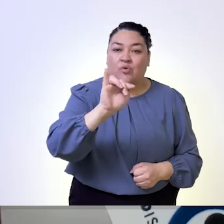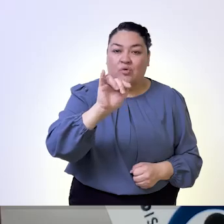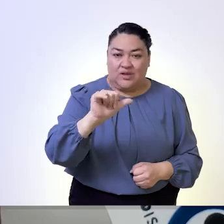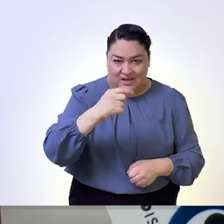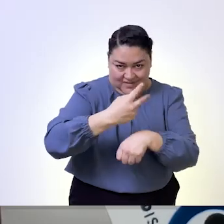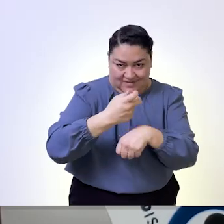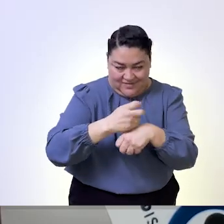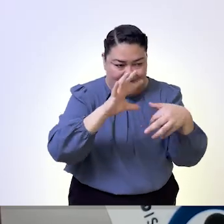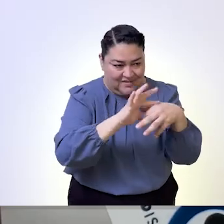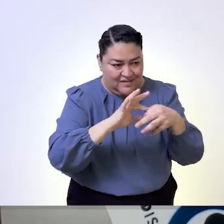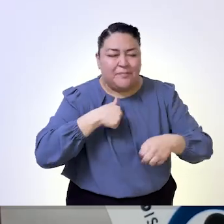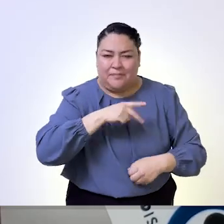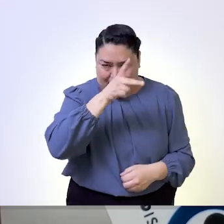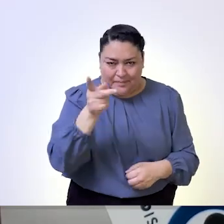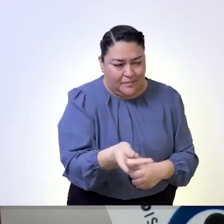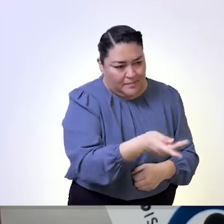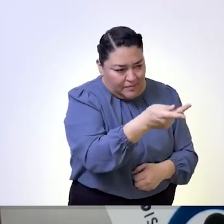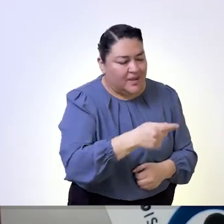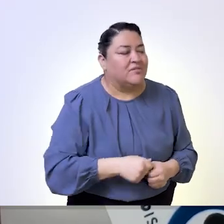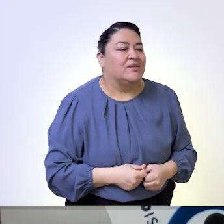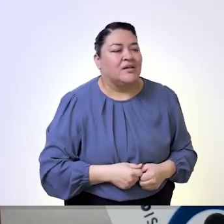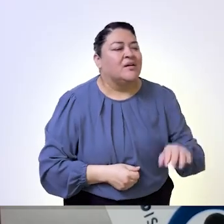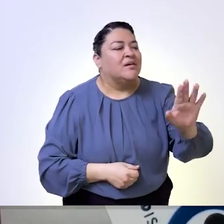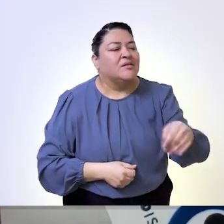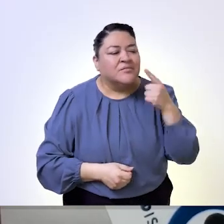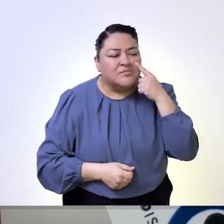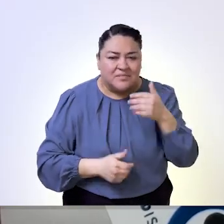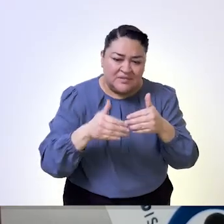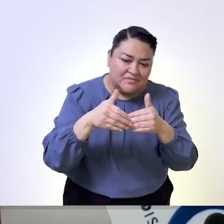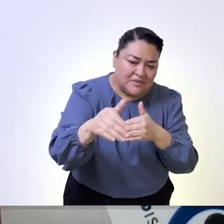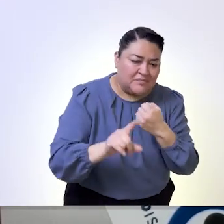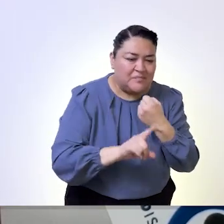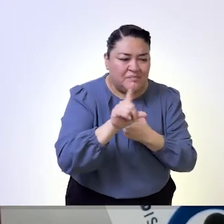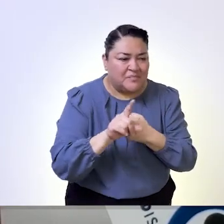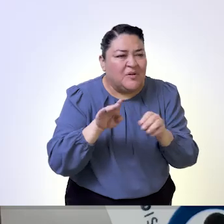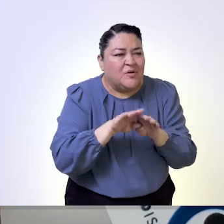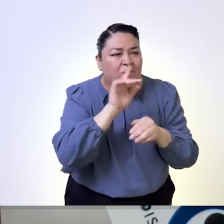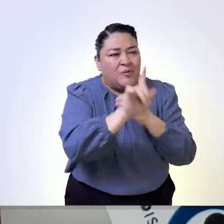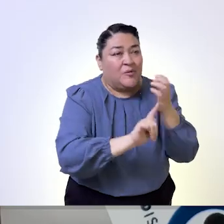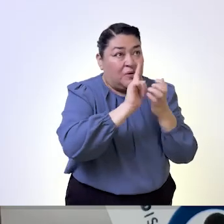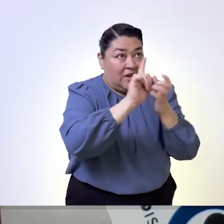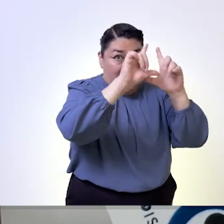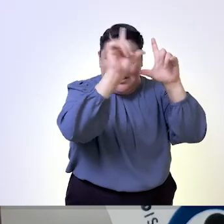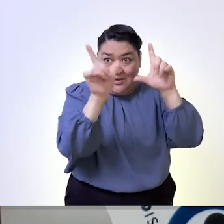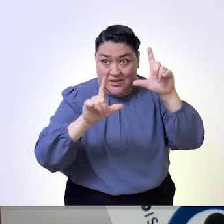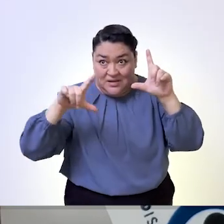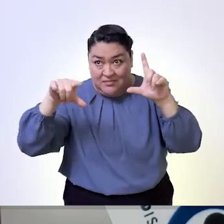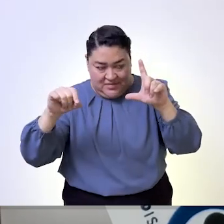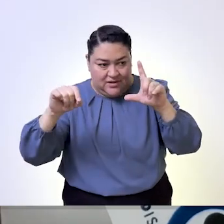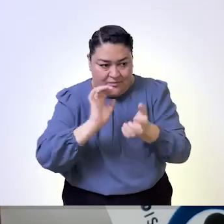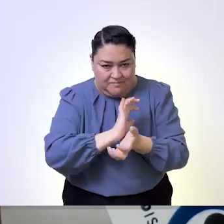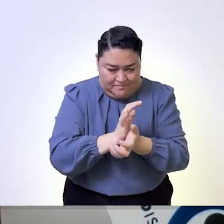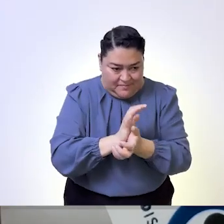en su segunda participación. Y Julia, yo te preguntaría ahora, ¿cuáles son los desafíos de la armonización del marco